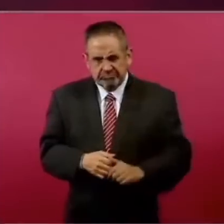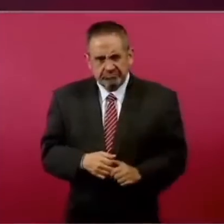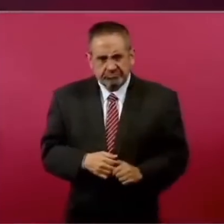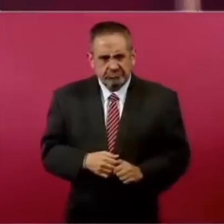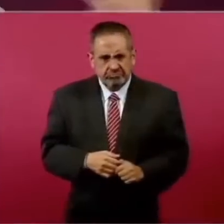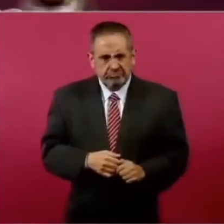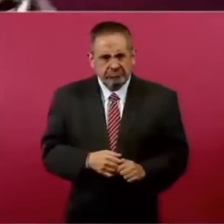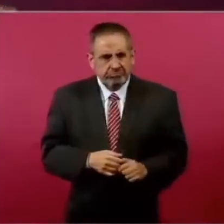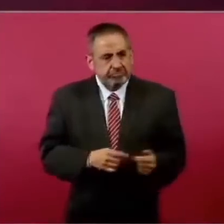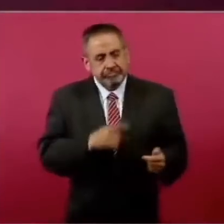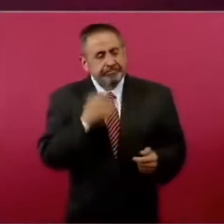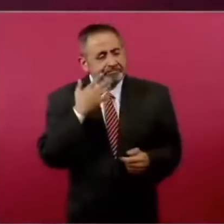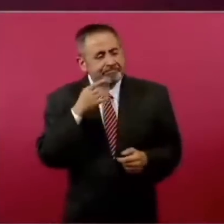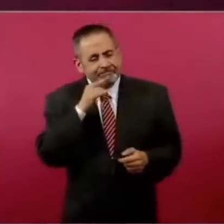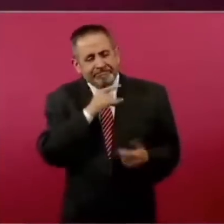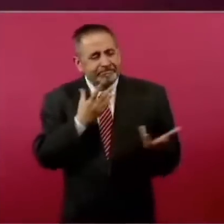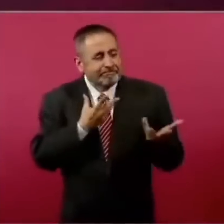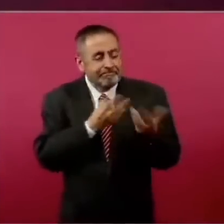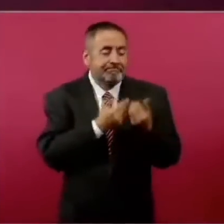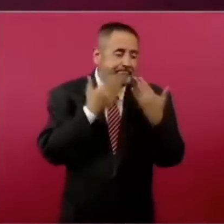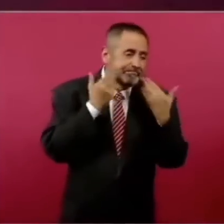a abrazar con ellos